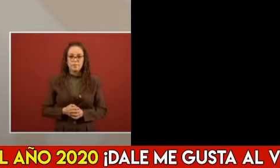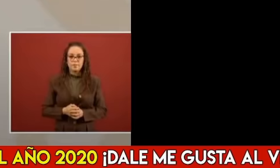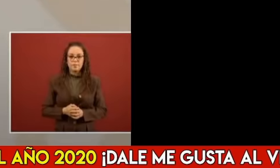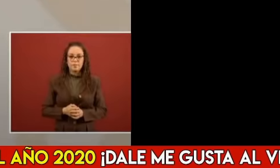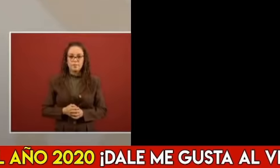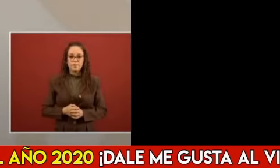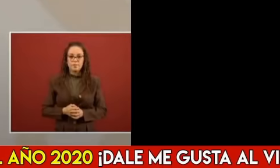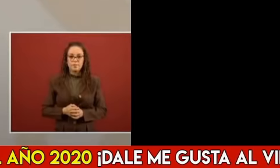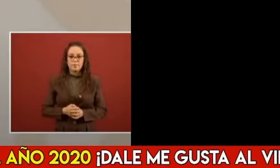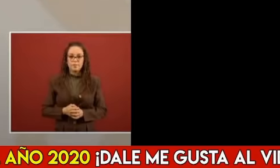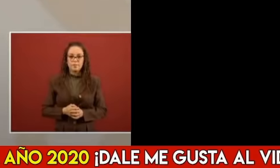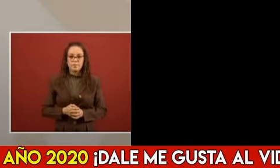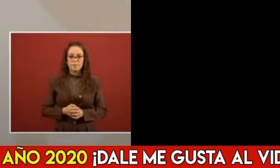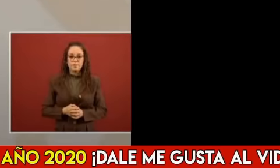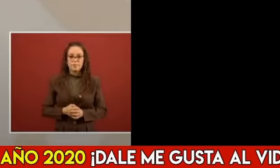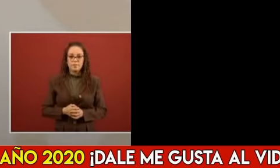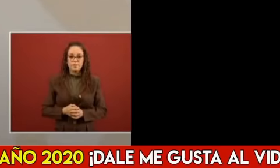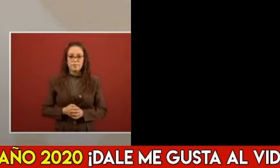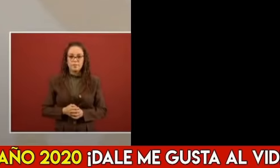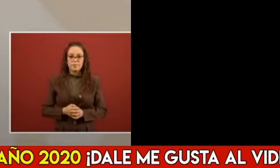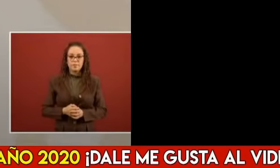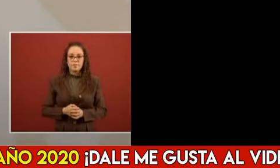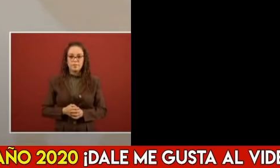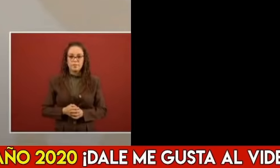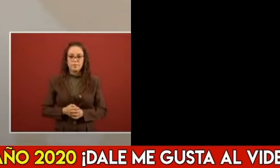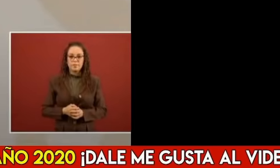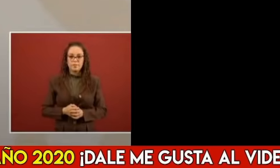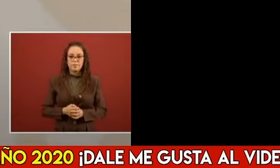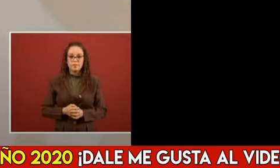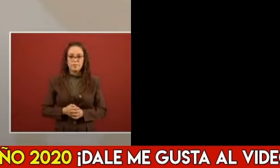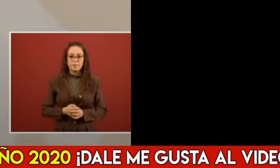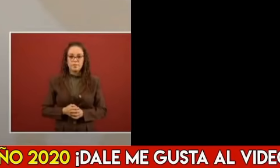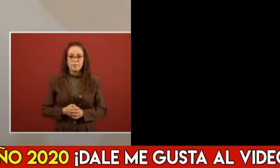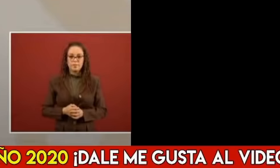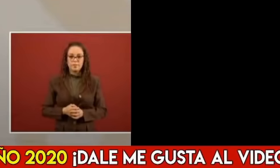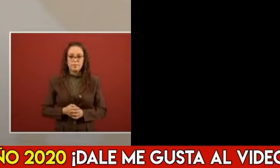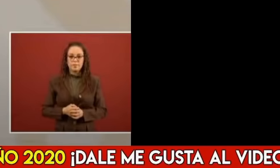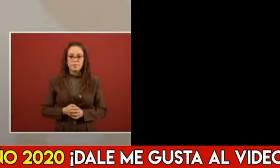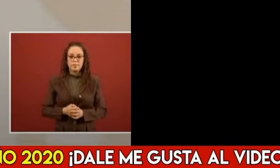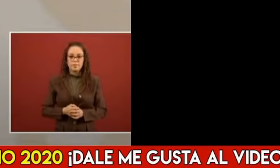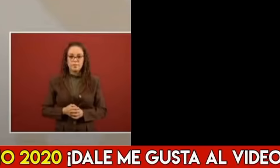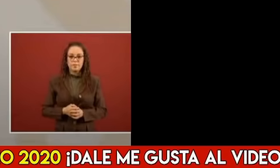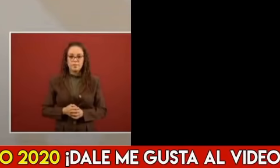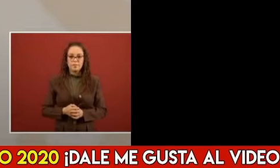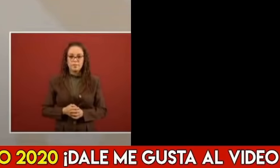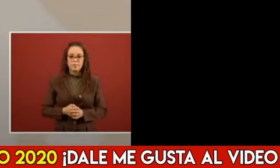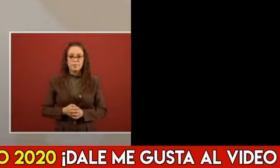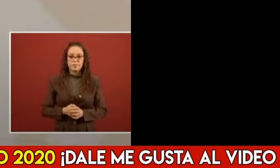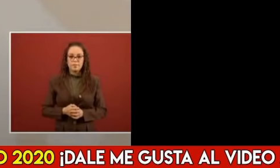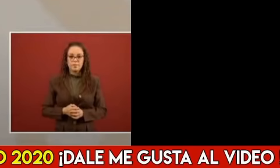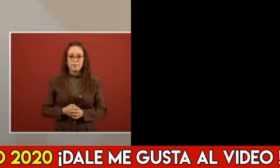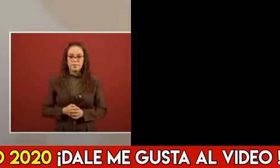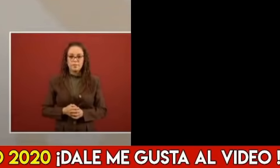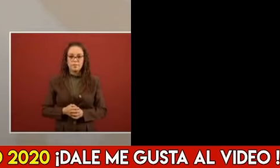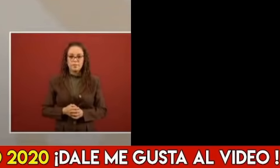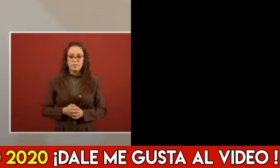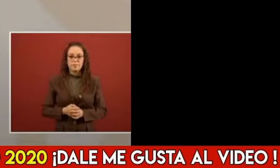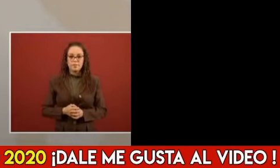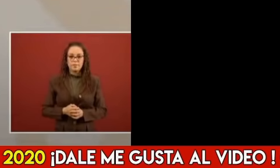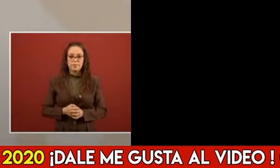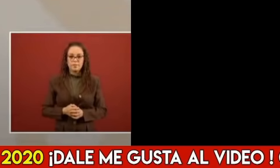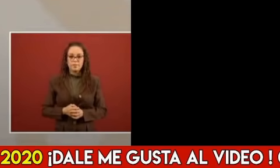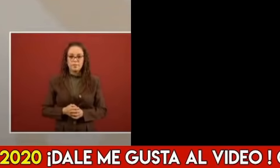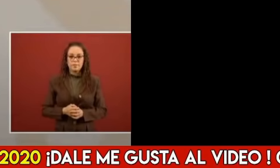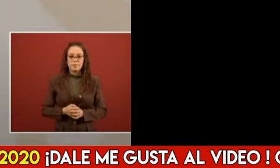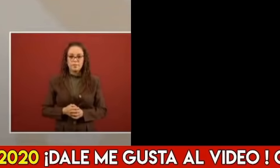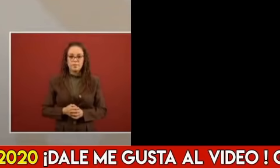Gatell estaba hablando tranquilo, muy ameno, y vean este tipo maleducado cómo le hierve la